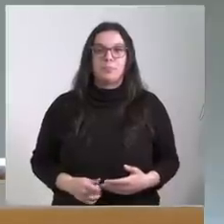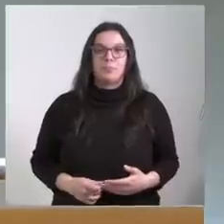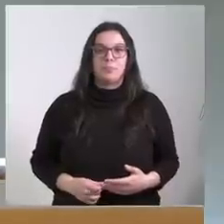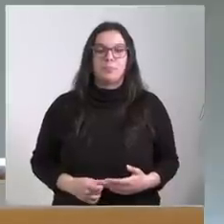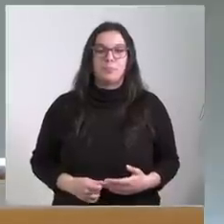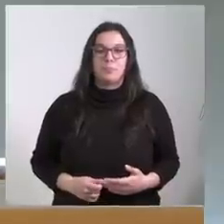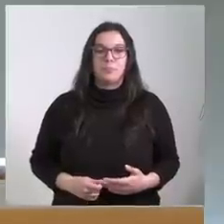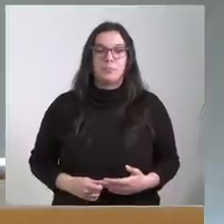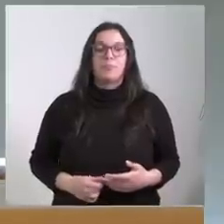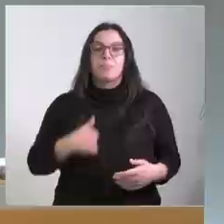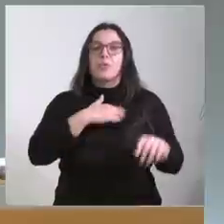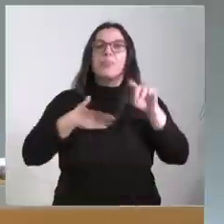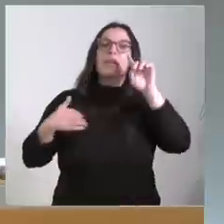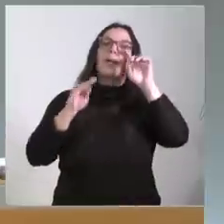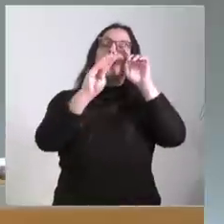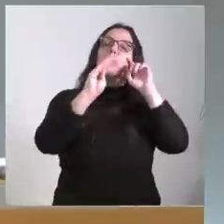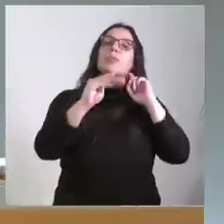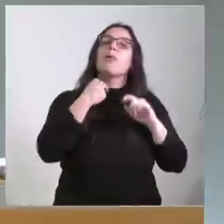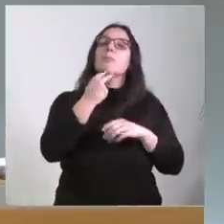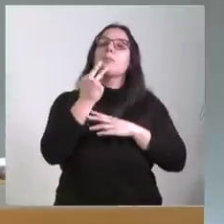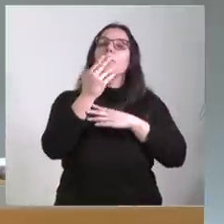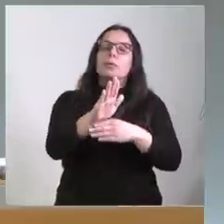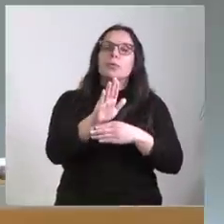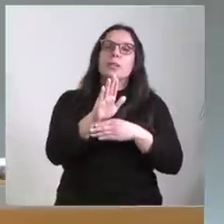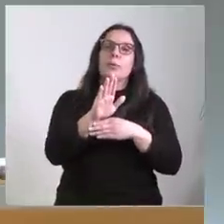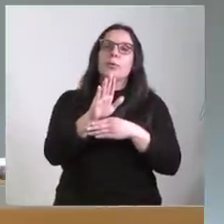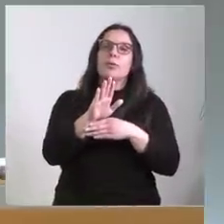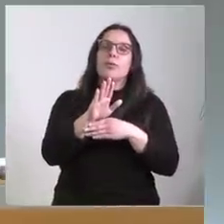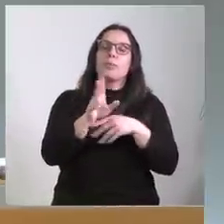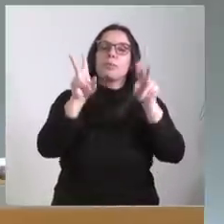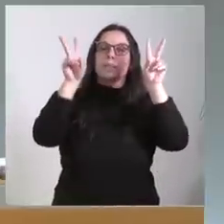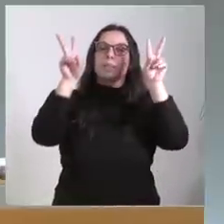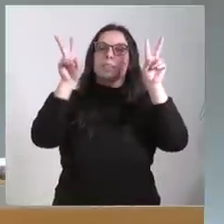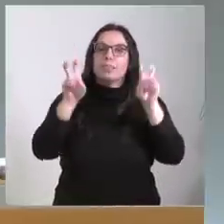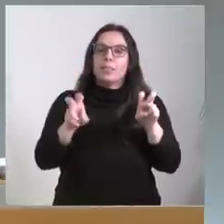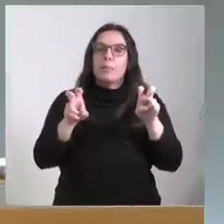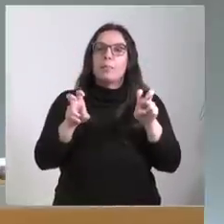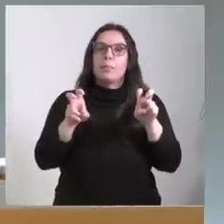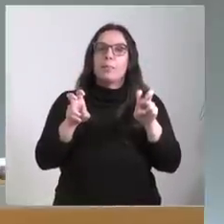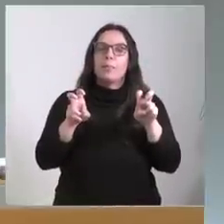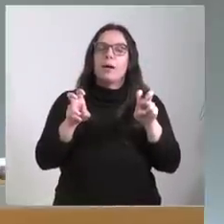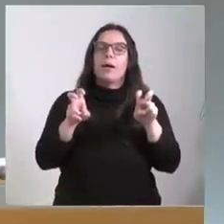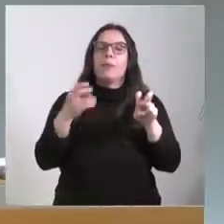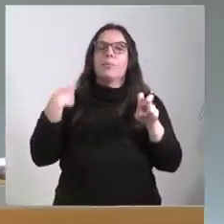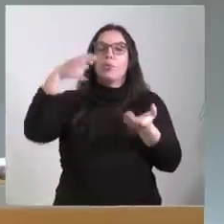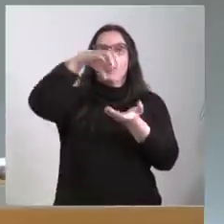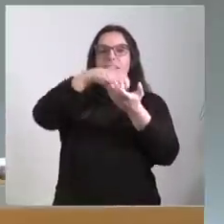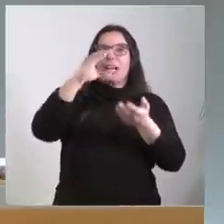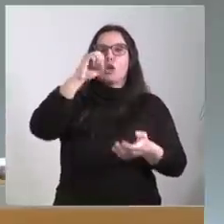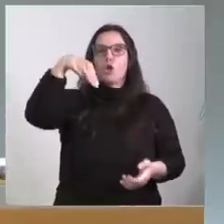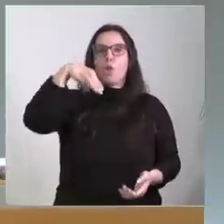Sí yo quería preguntar al portavoz sobre el tema de las torres de la central de compostilla